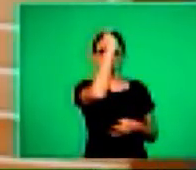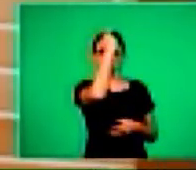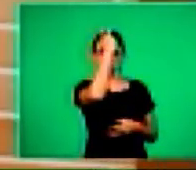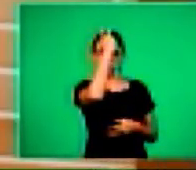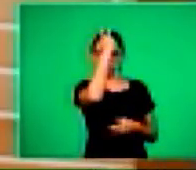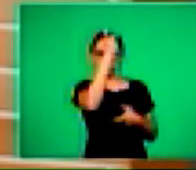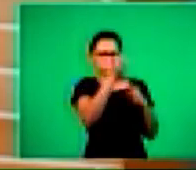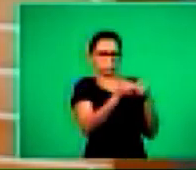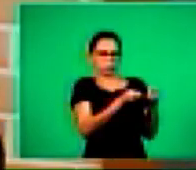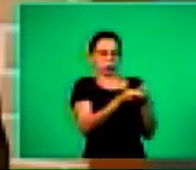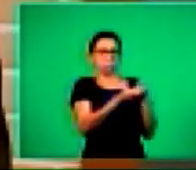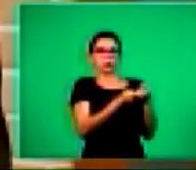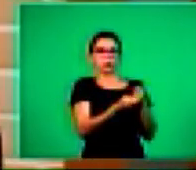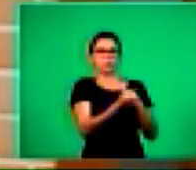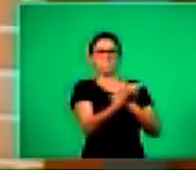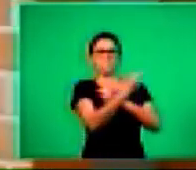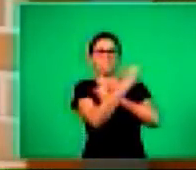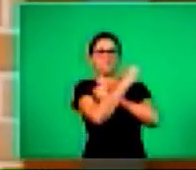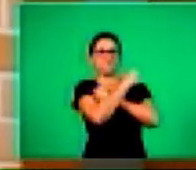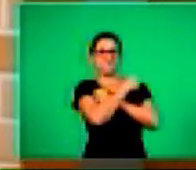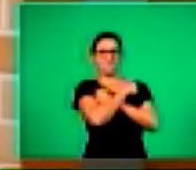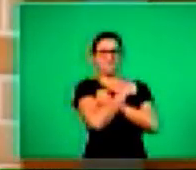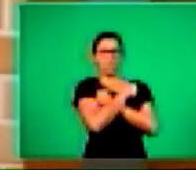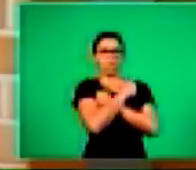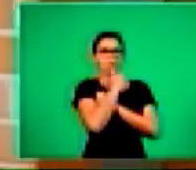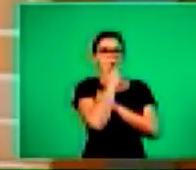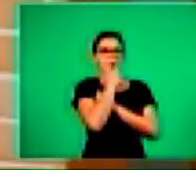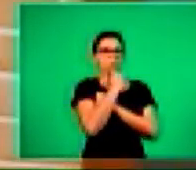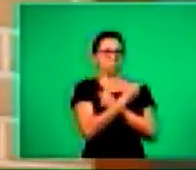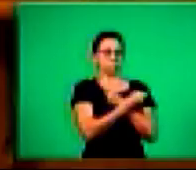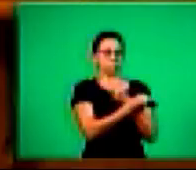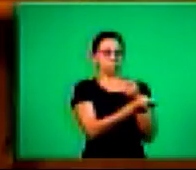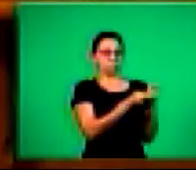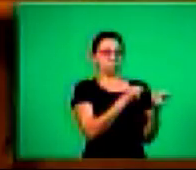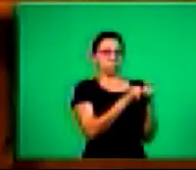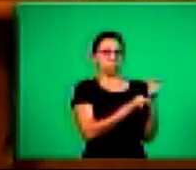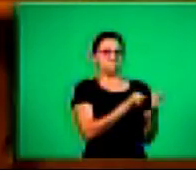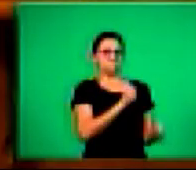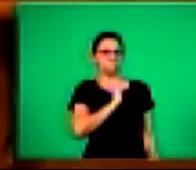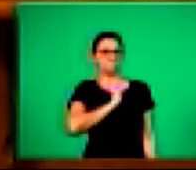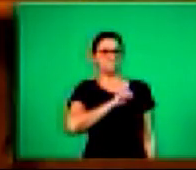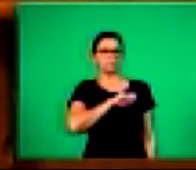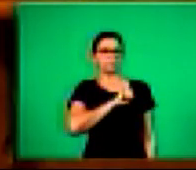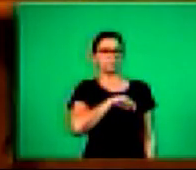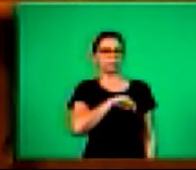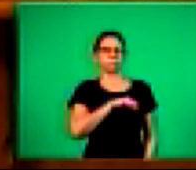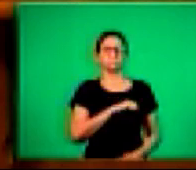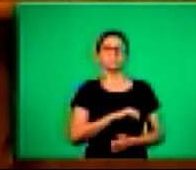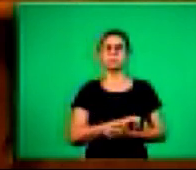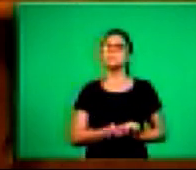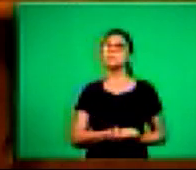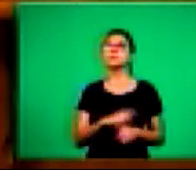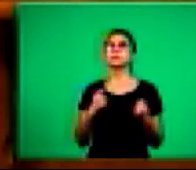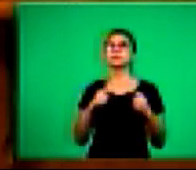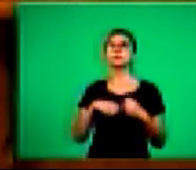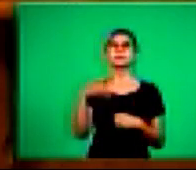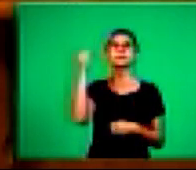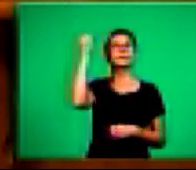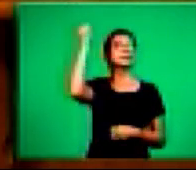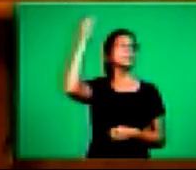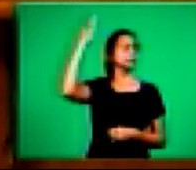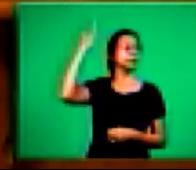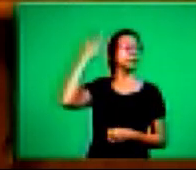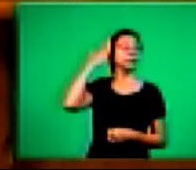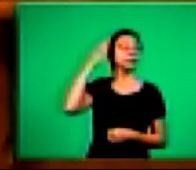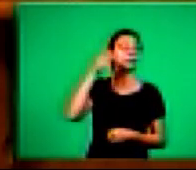manos del faraón y para esto él necesitaba de en esta hora la revelación el poder que el